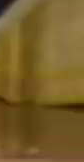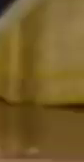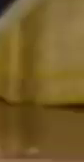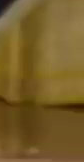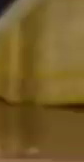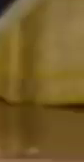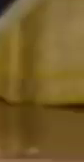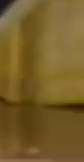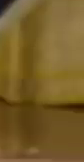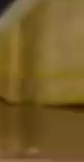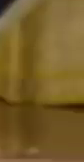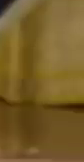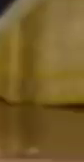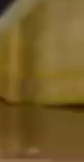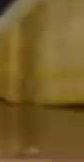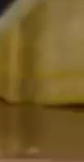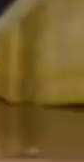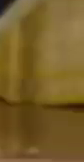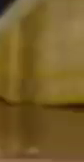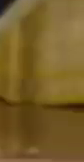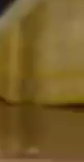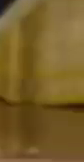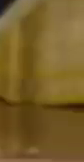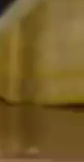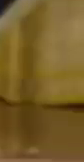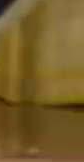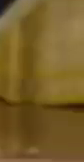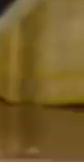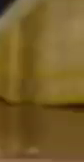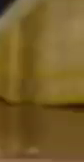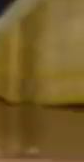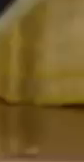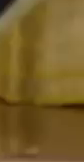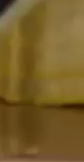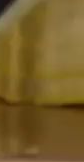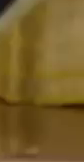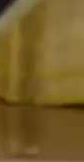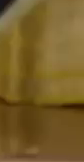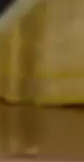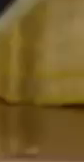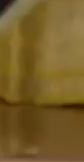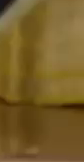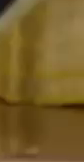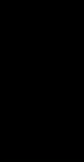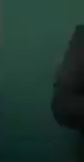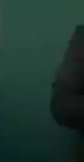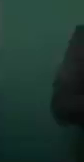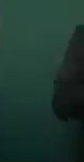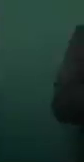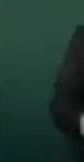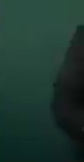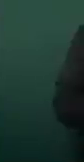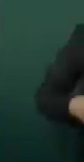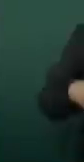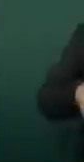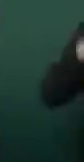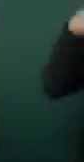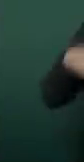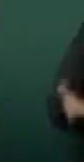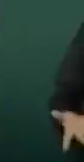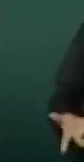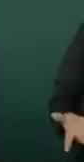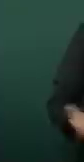creo que seguirán por siempre, de Estados Unidos de meterse en nuestro país. Sin embargo, la diferencia es que ahora el gobierno